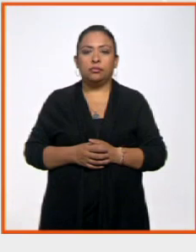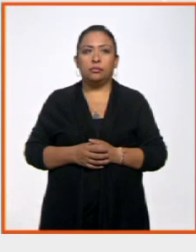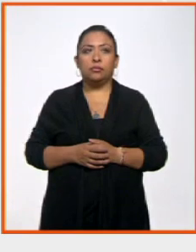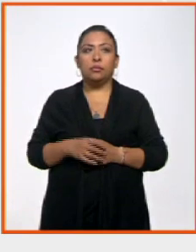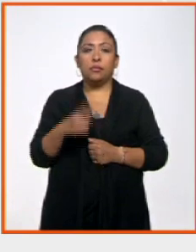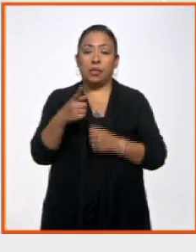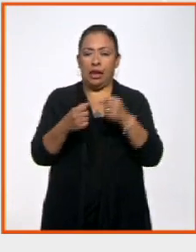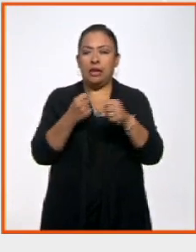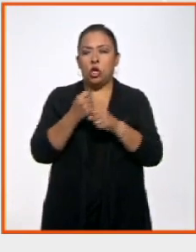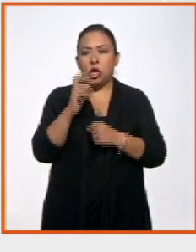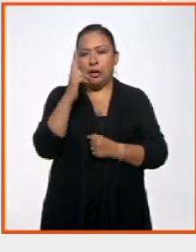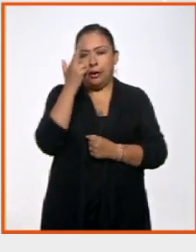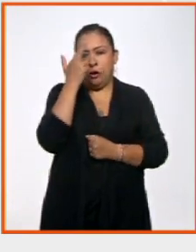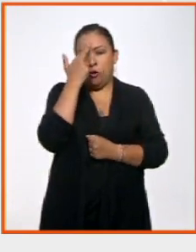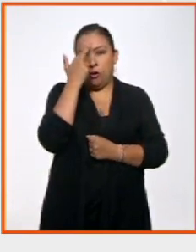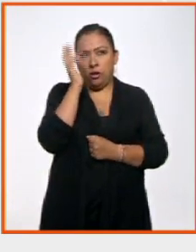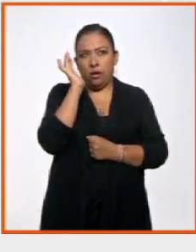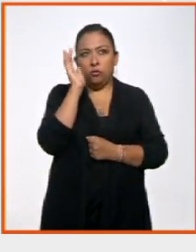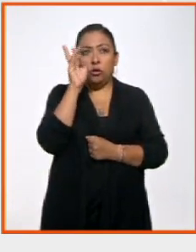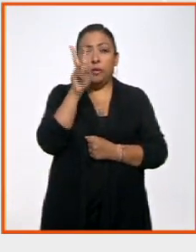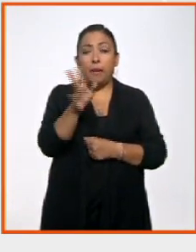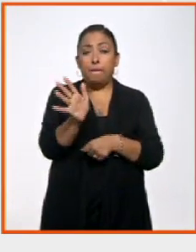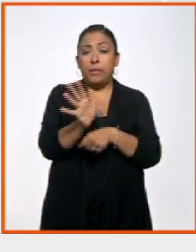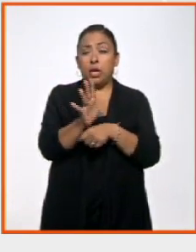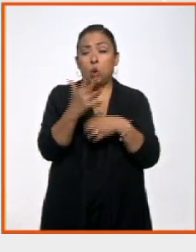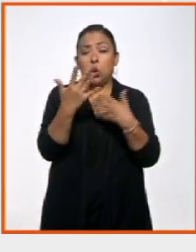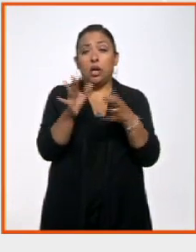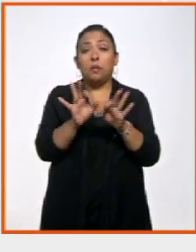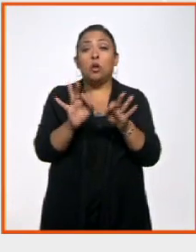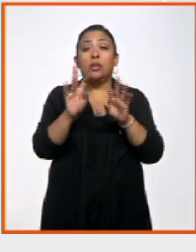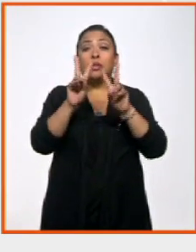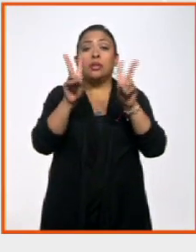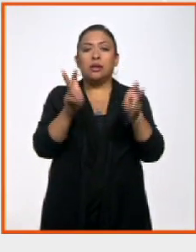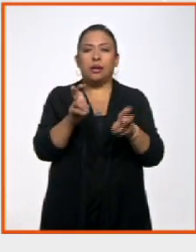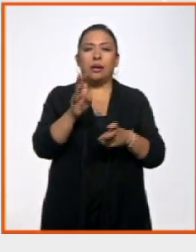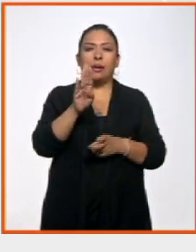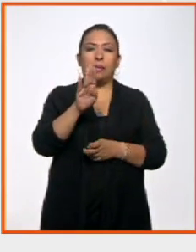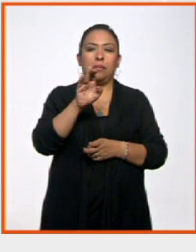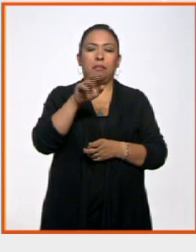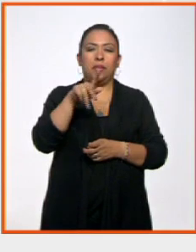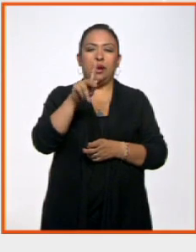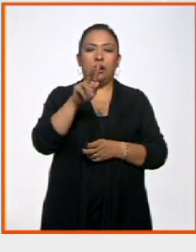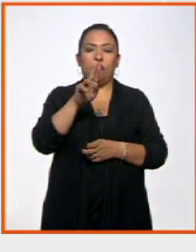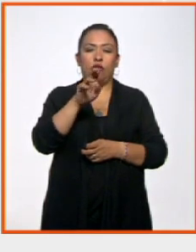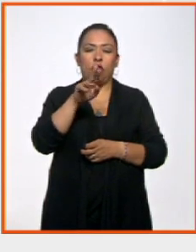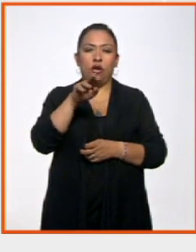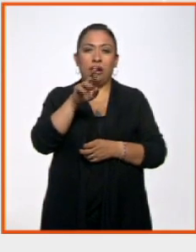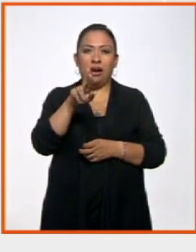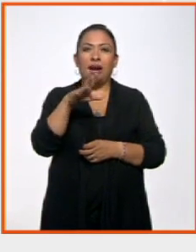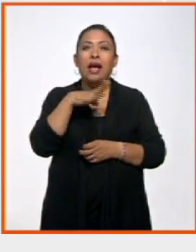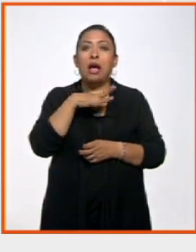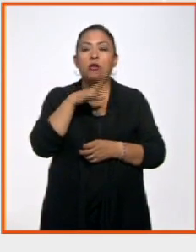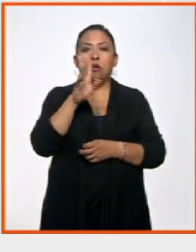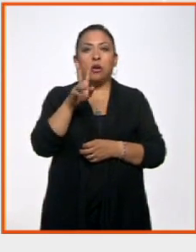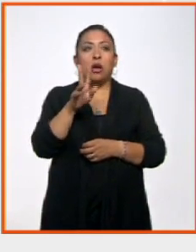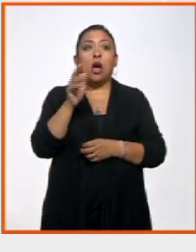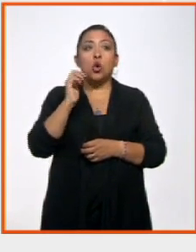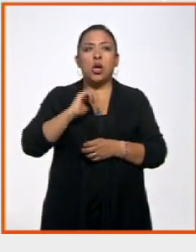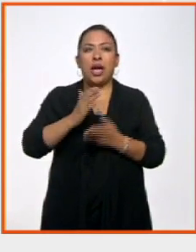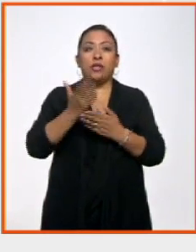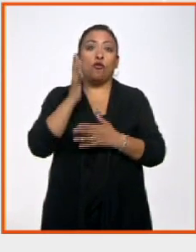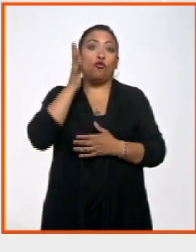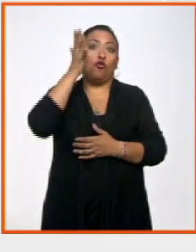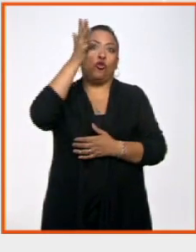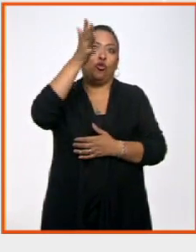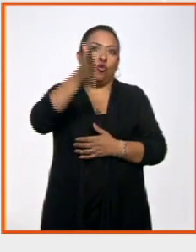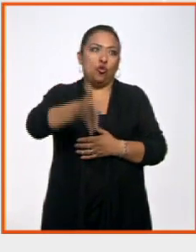este año recordamos una célebre película llamada blade runner que es un clásico del cine que era una película futurista